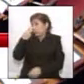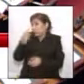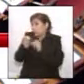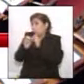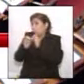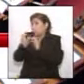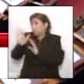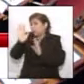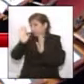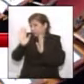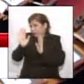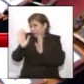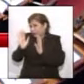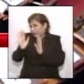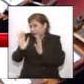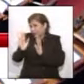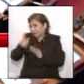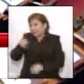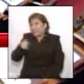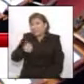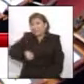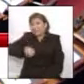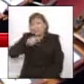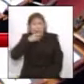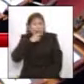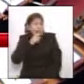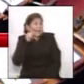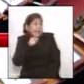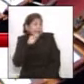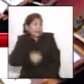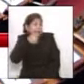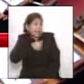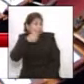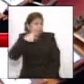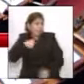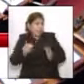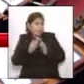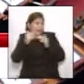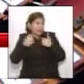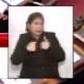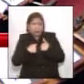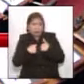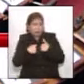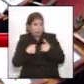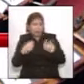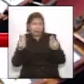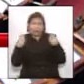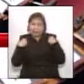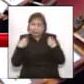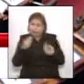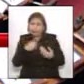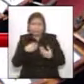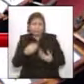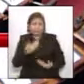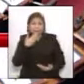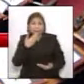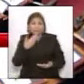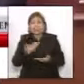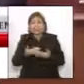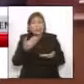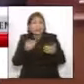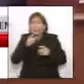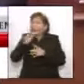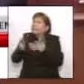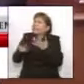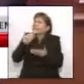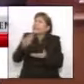solucionar su problema. Pero es que ella es jefa. Ella tiene un cargo acá en Palacio. Yo no tengo un cargo. ¿Tú estás al lado mío? Sí. ¿Quién pesa más, María o